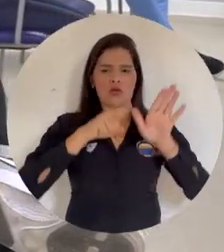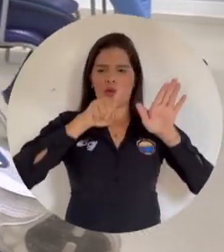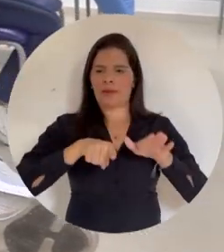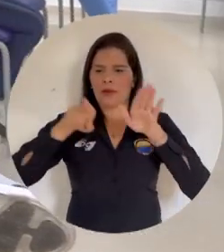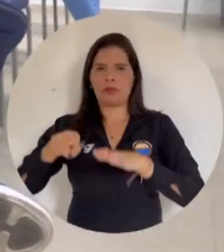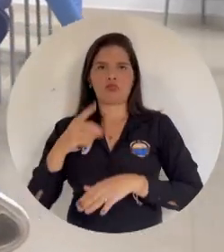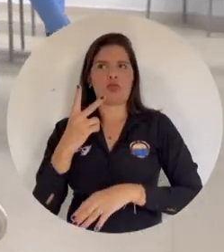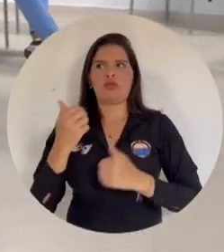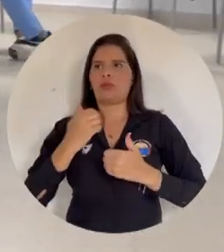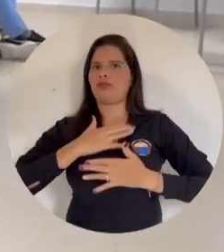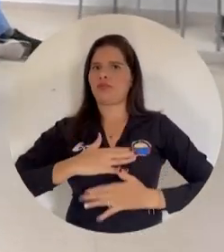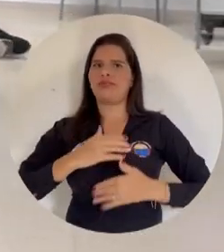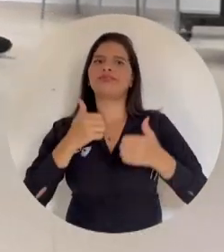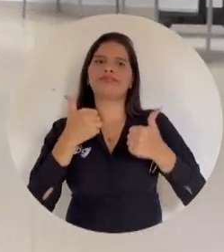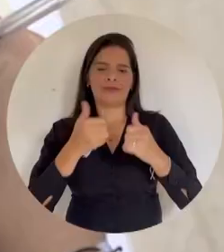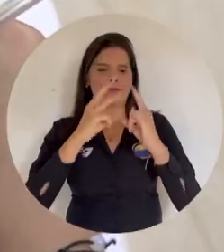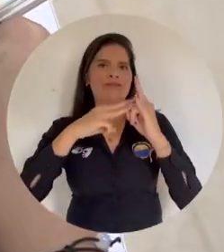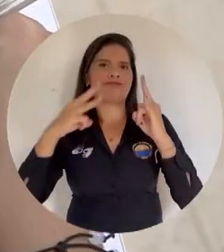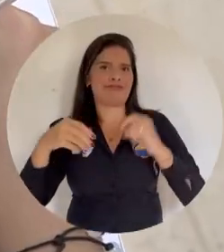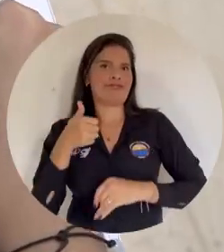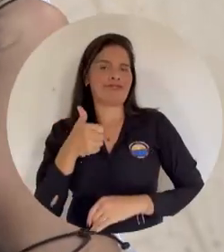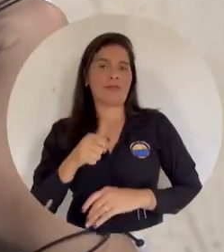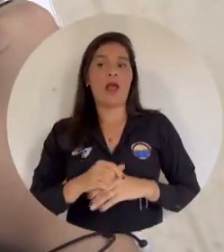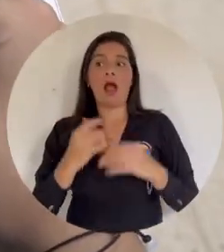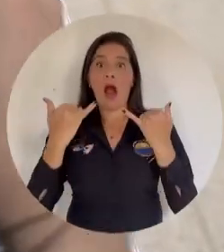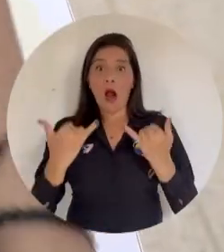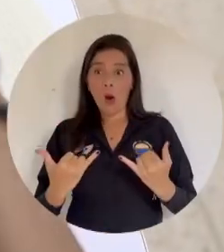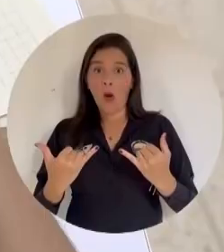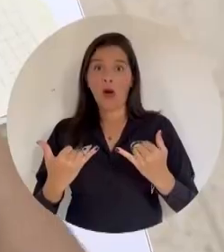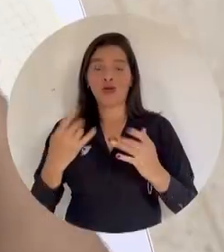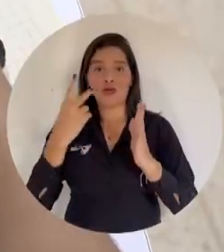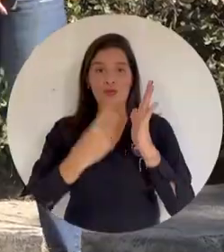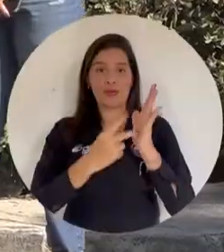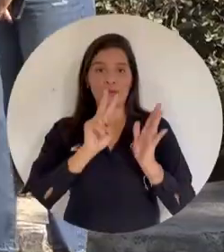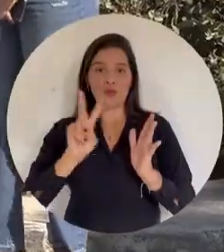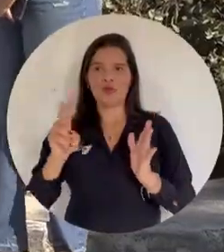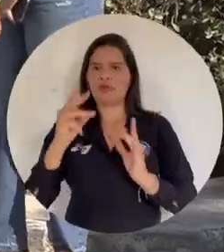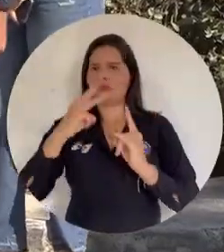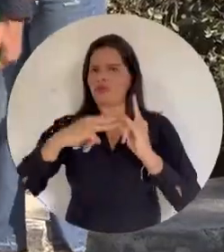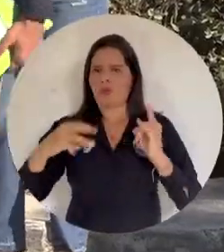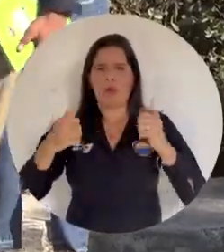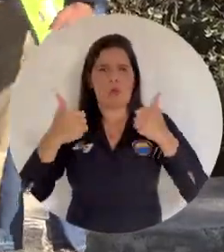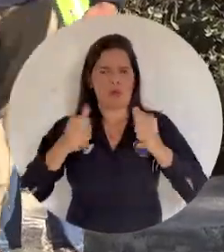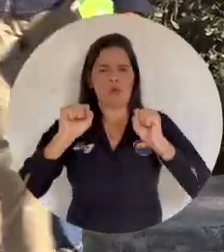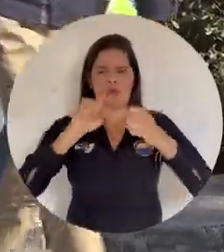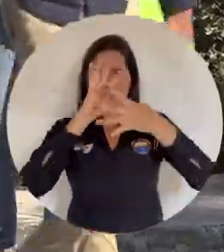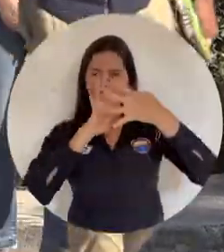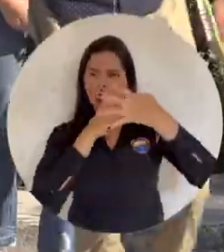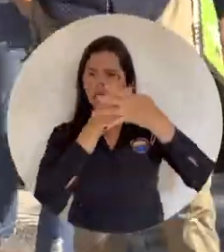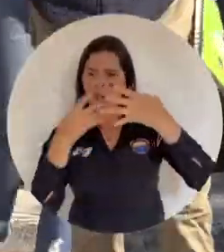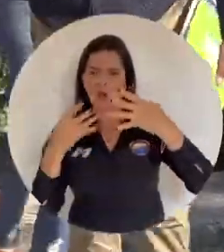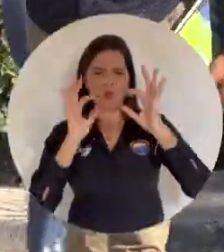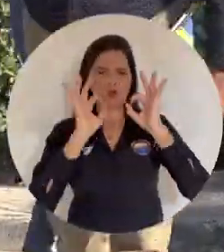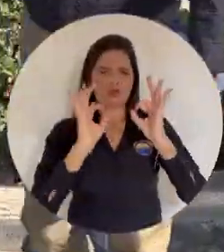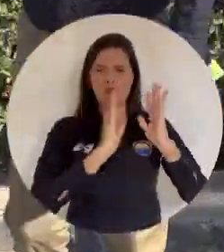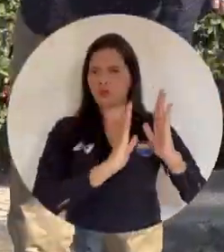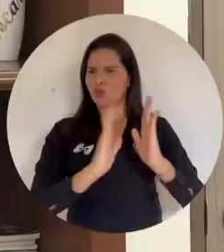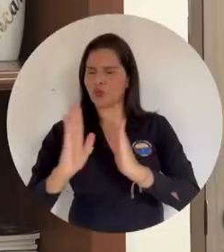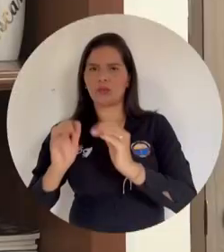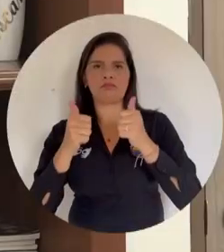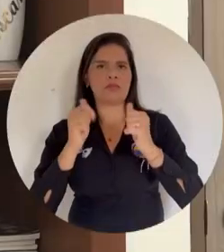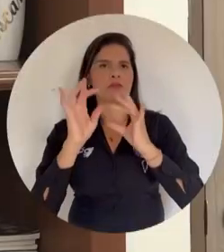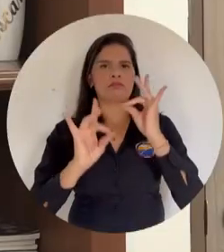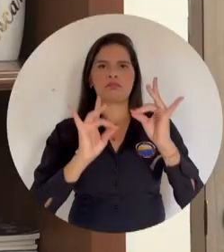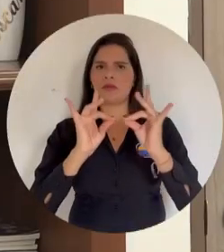académicos culminados. Esa situación de normalidad le permite hoy a la universidad generar un proceso de calendario académico para el